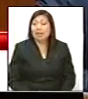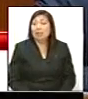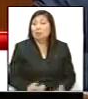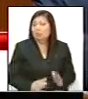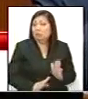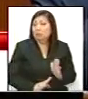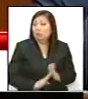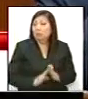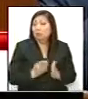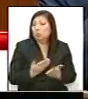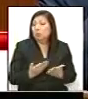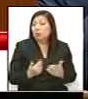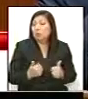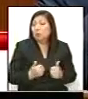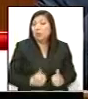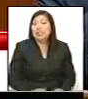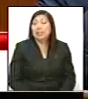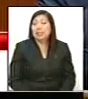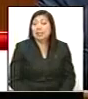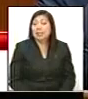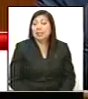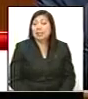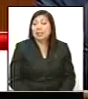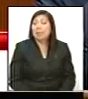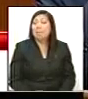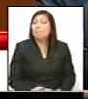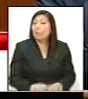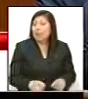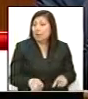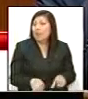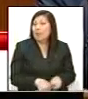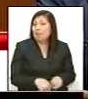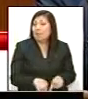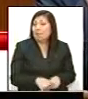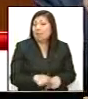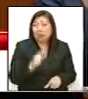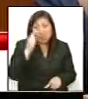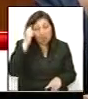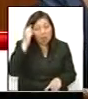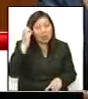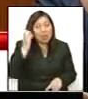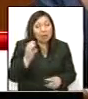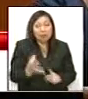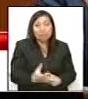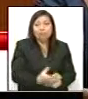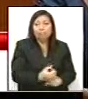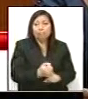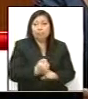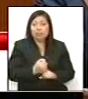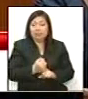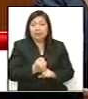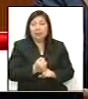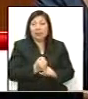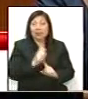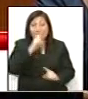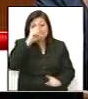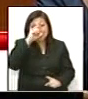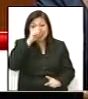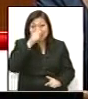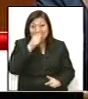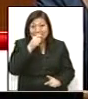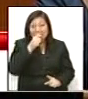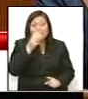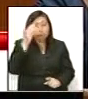destacamos sus cualidades, pero también lo que creo que tenemos que rescatar, presidente Luis Bedoya Reyes, es